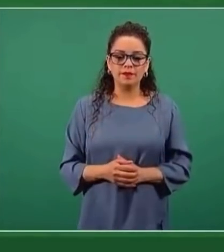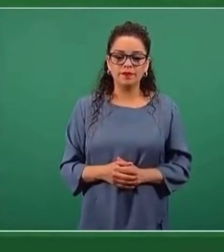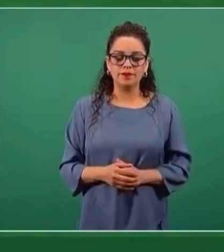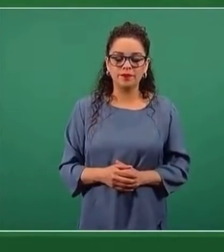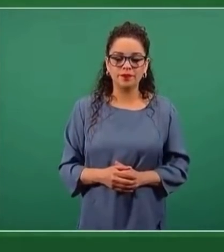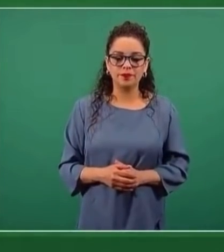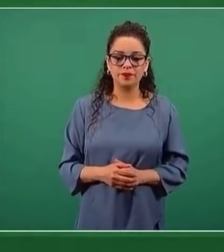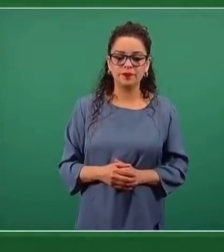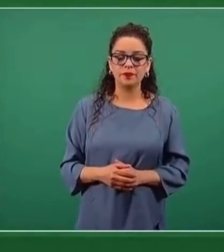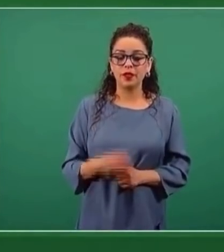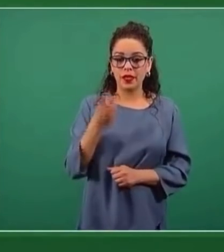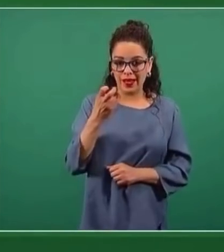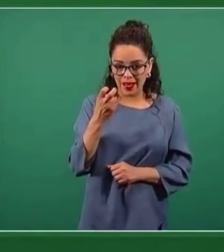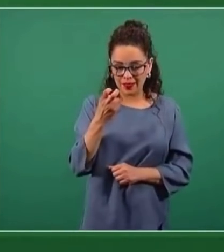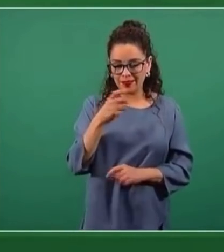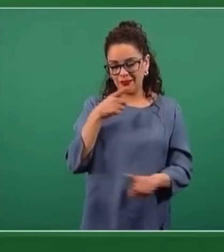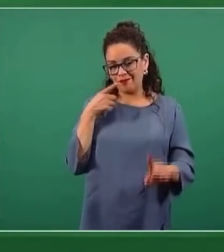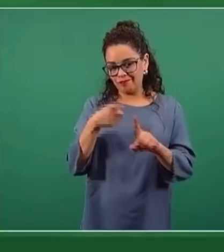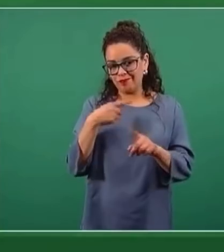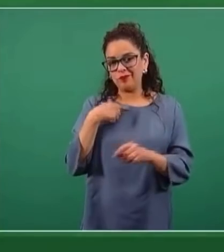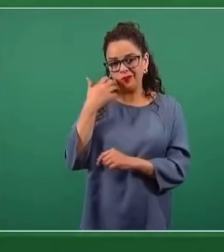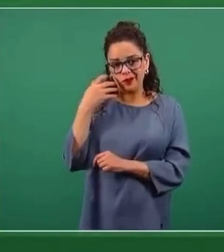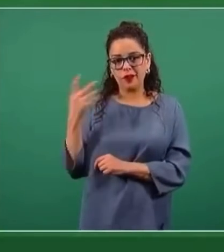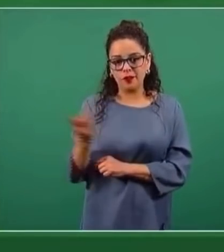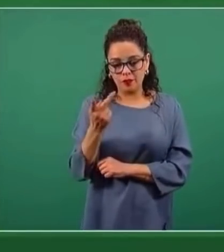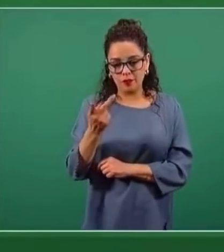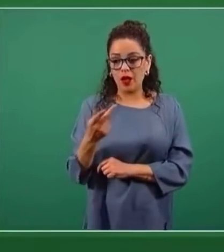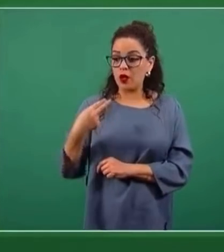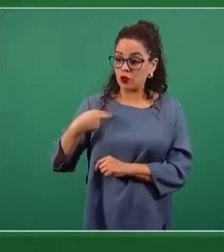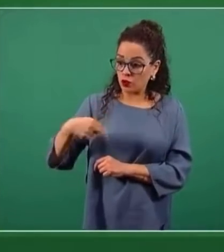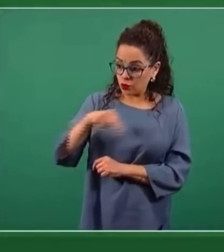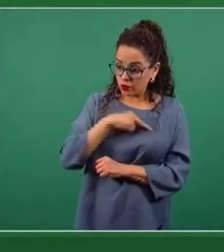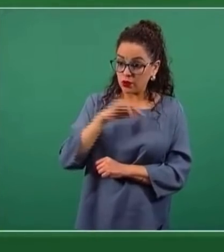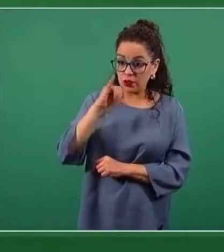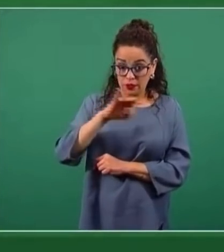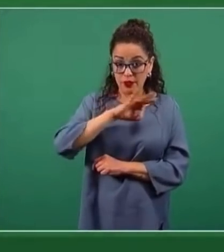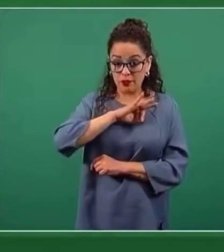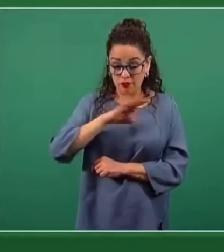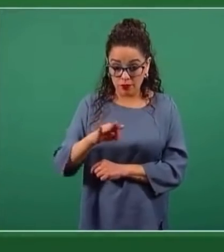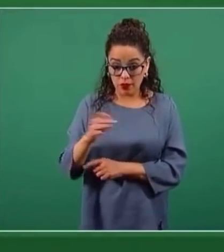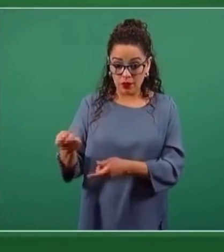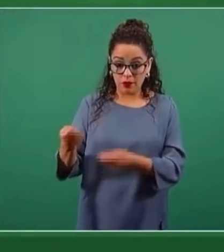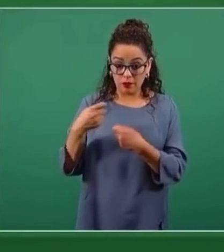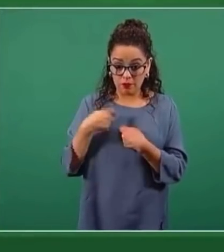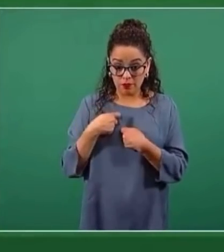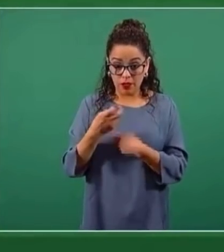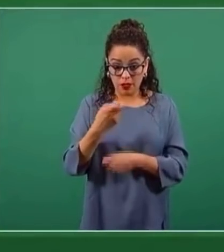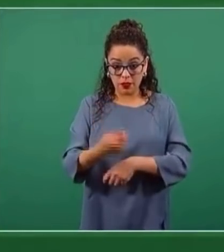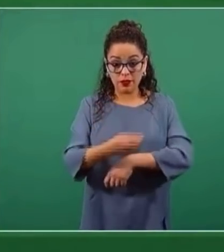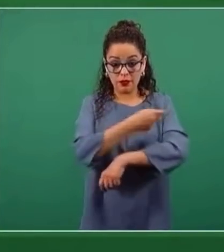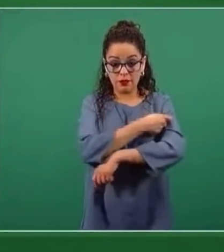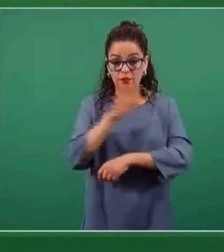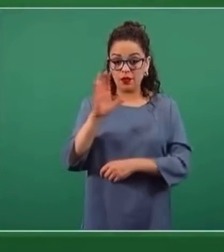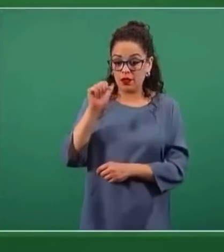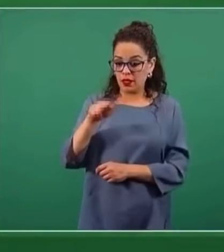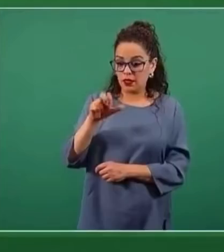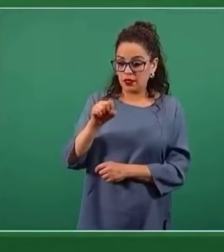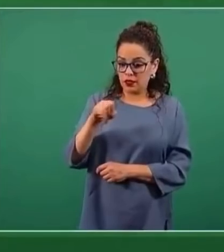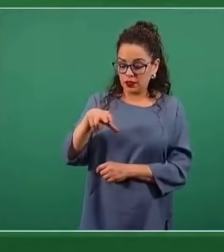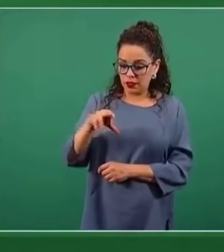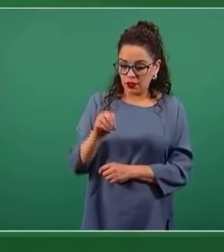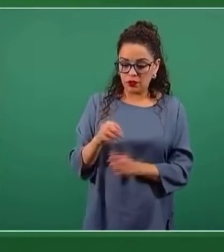mi pregunta es encaminada a eso, si nosotros podemos ser candidatos para recibir la vacuna CanSino,